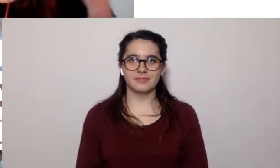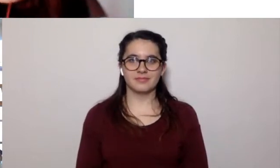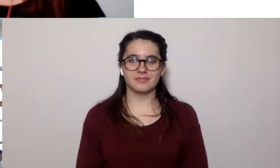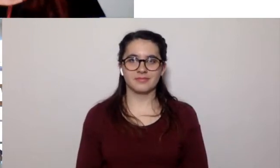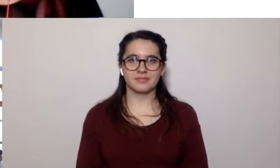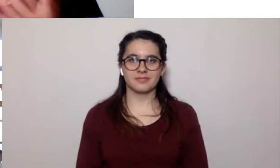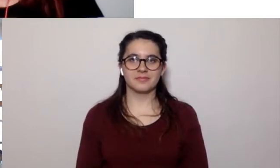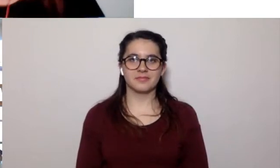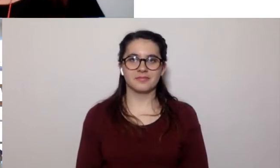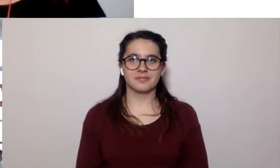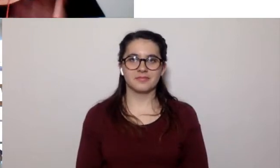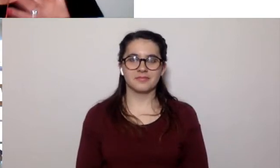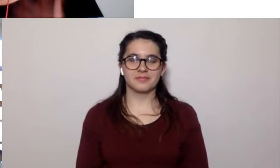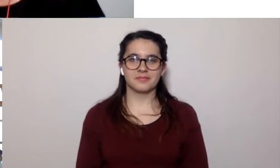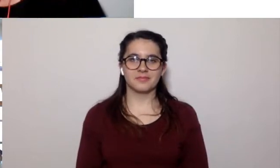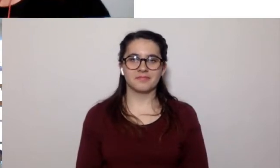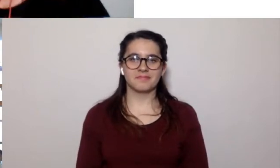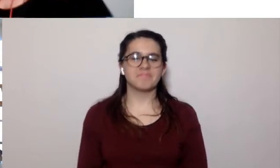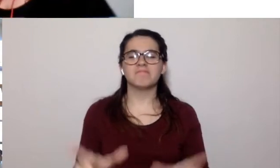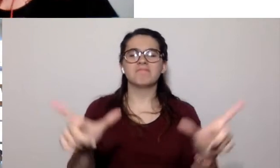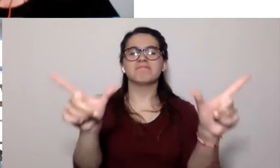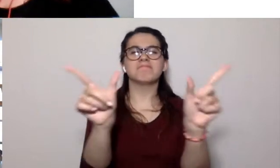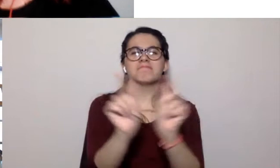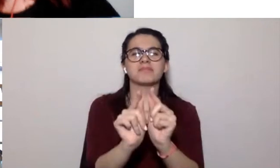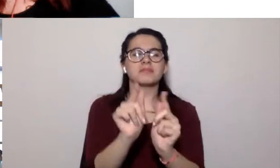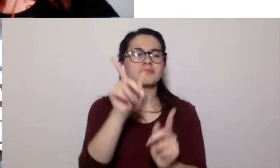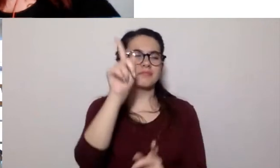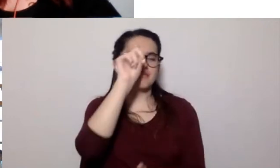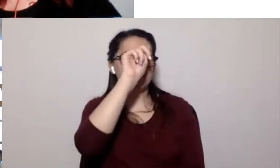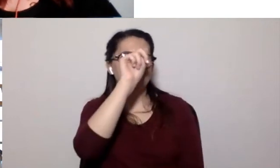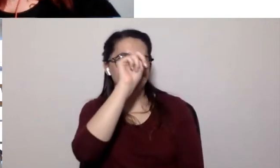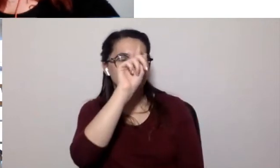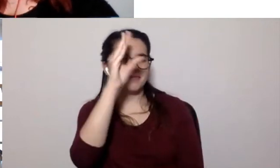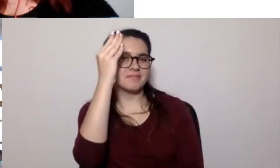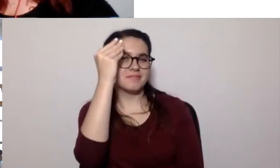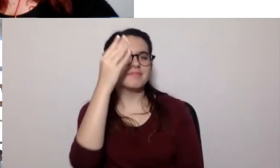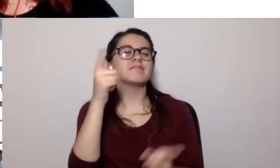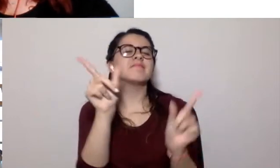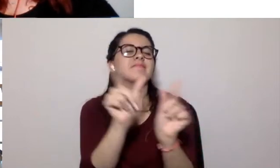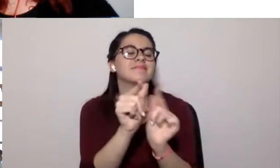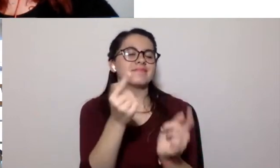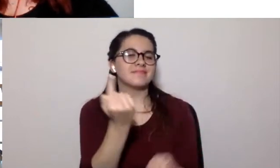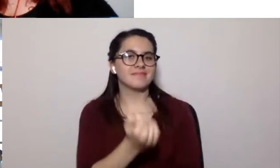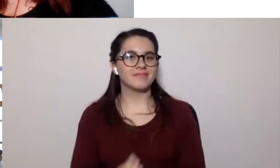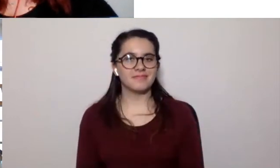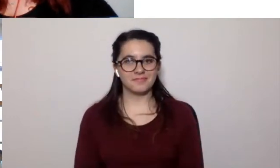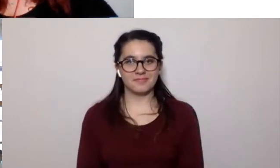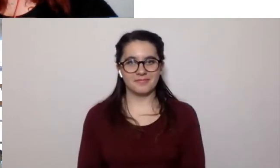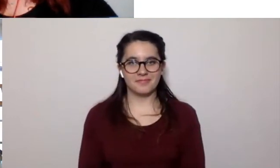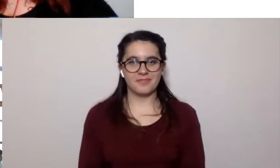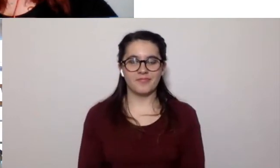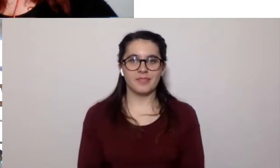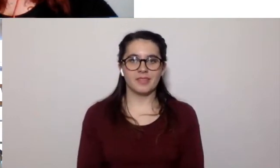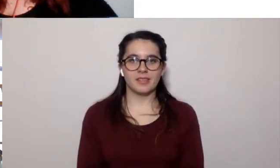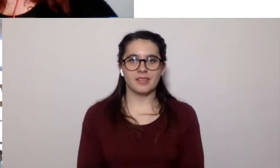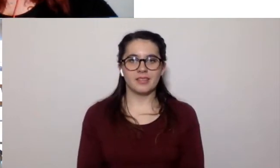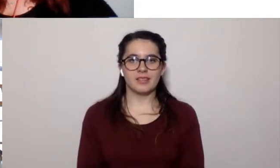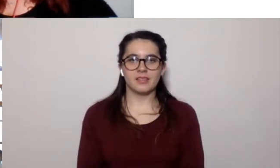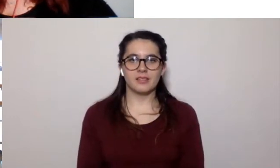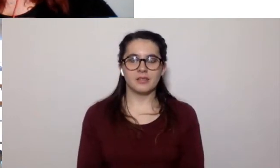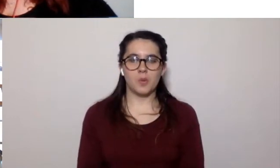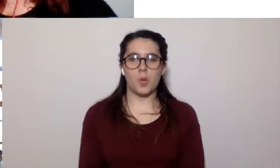quisiera que me dijeras, ¿con qué nos quedamos? ¿Qué nos aconsejas, Chelo? Pues mira, una es